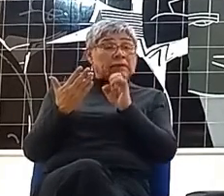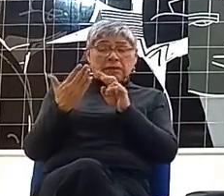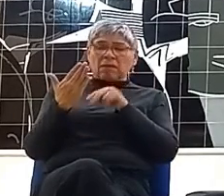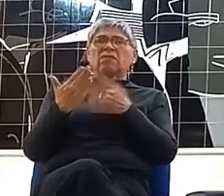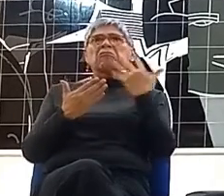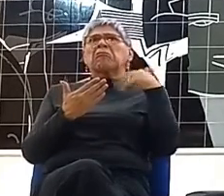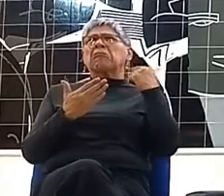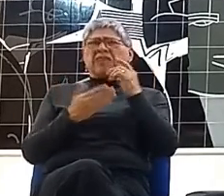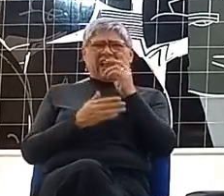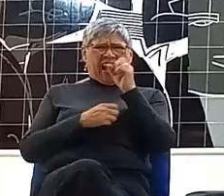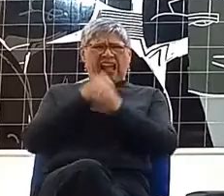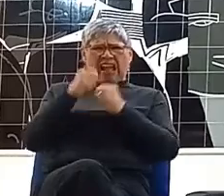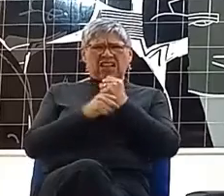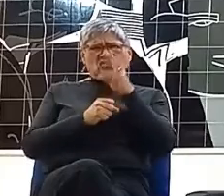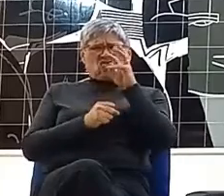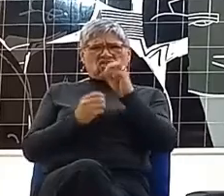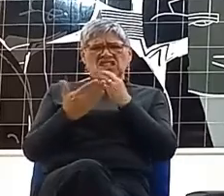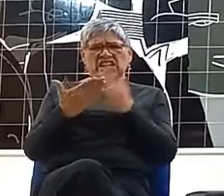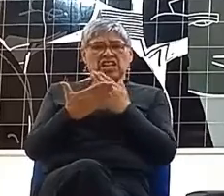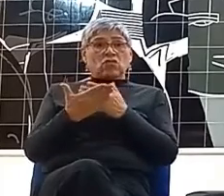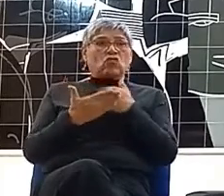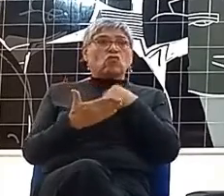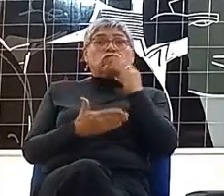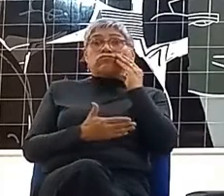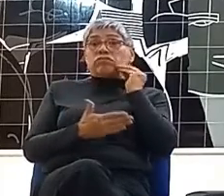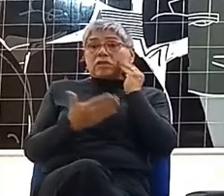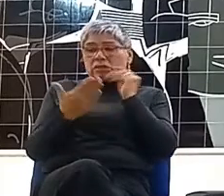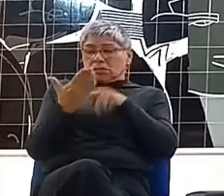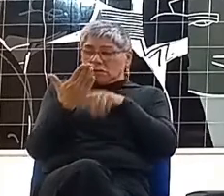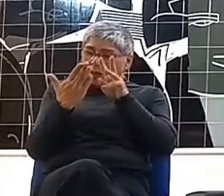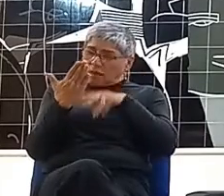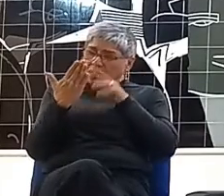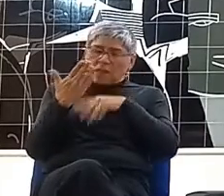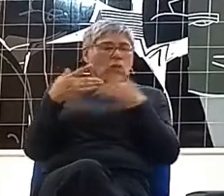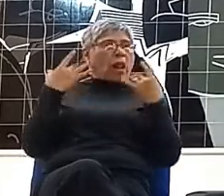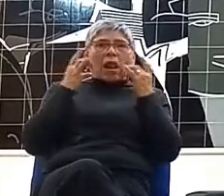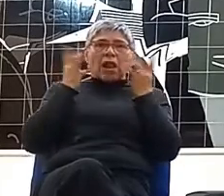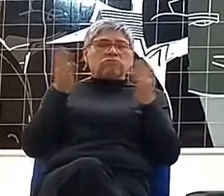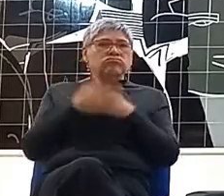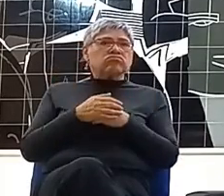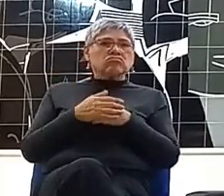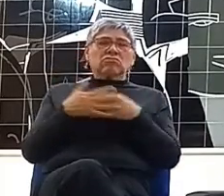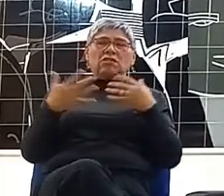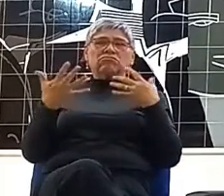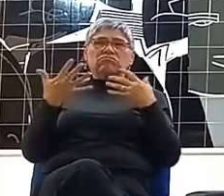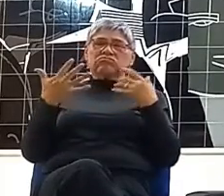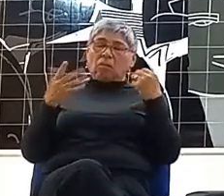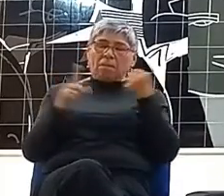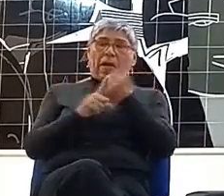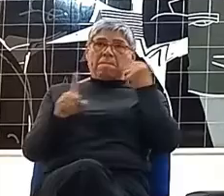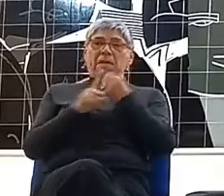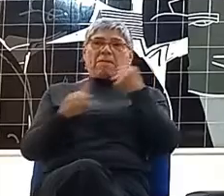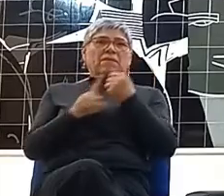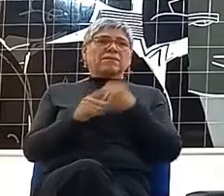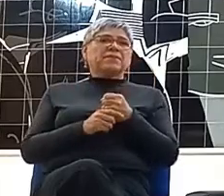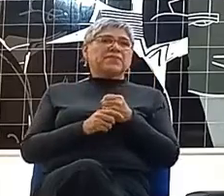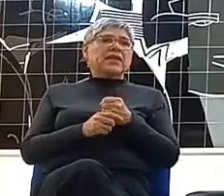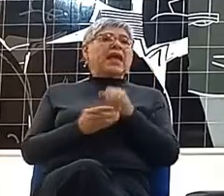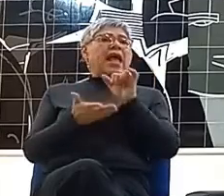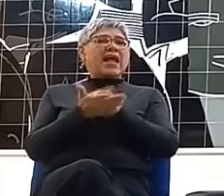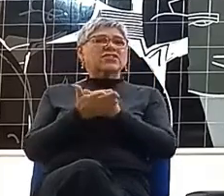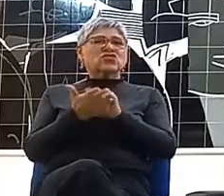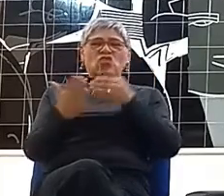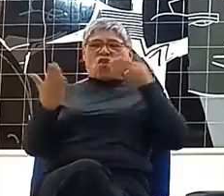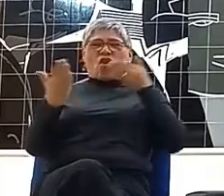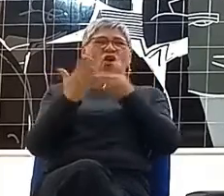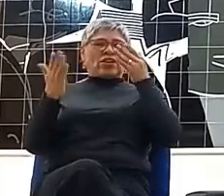años 80 fue una experiencia a contracorriente de eso que él llamaba la